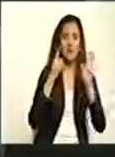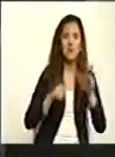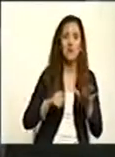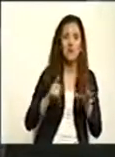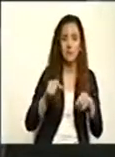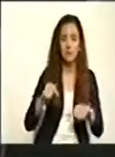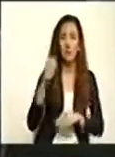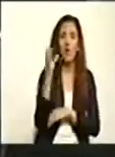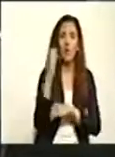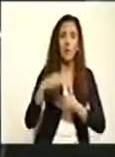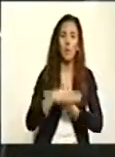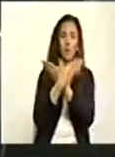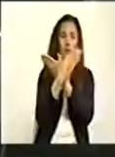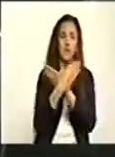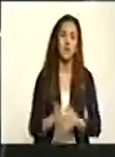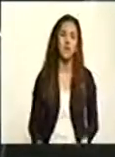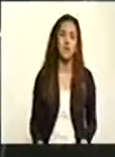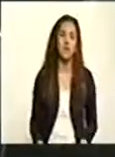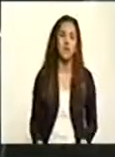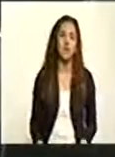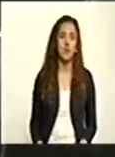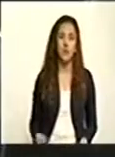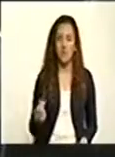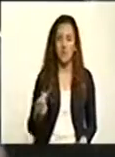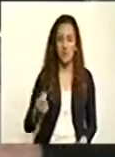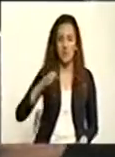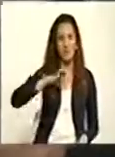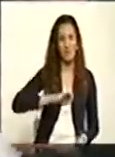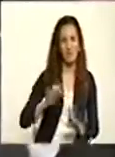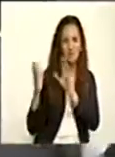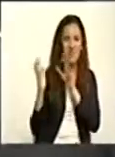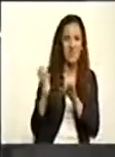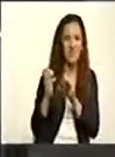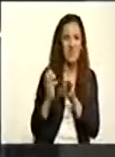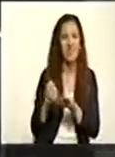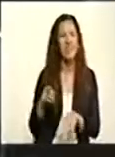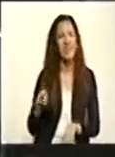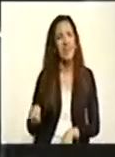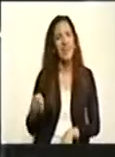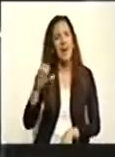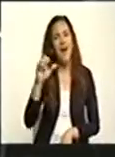República. Utilidad de Cementos Argos cayó